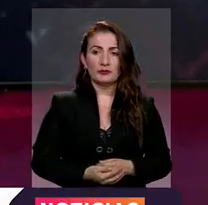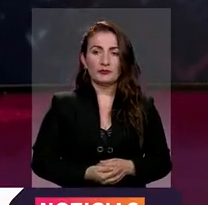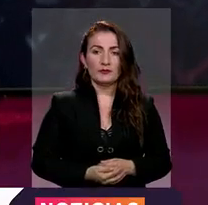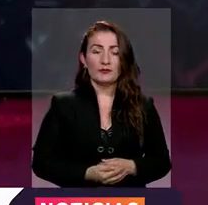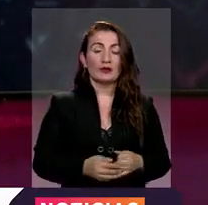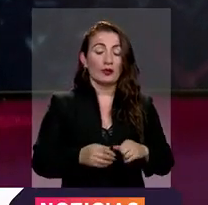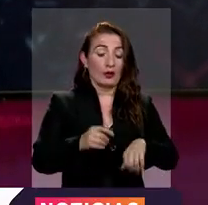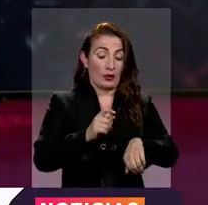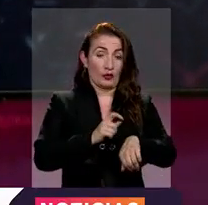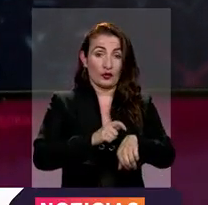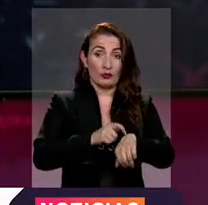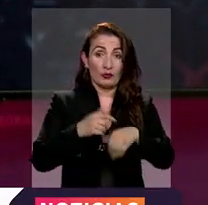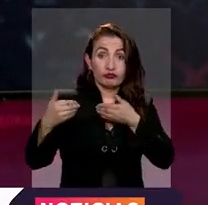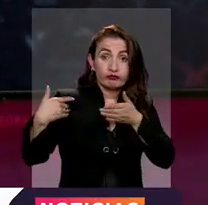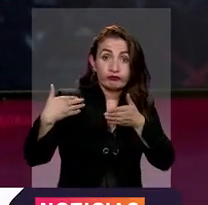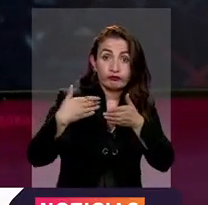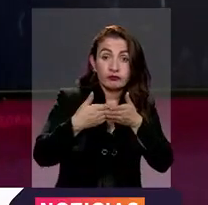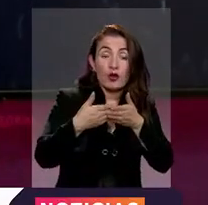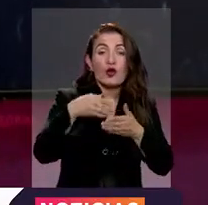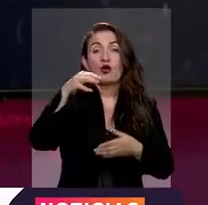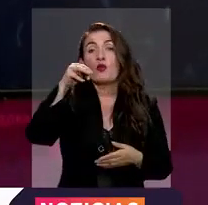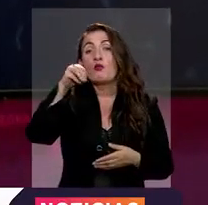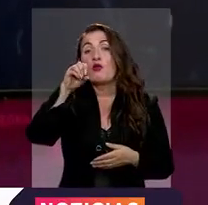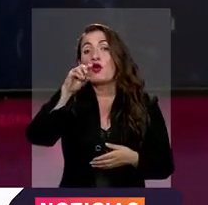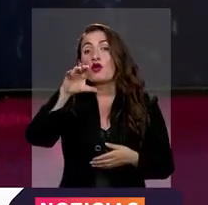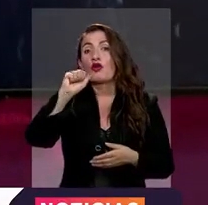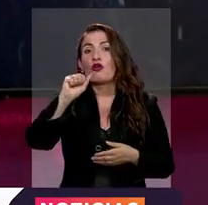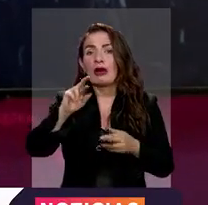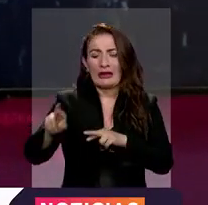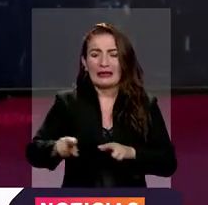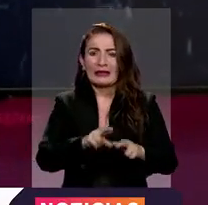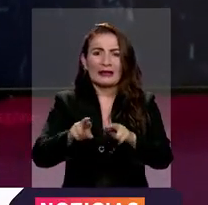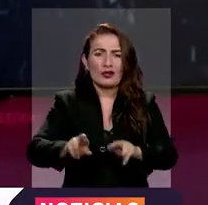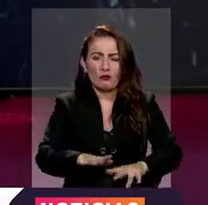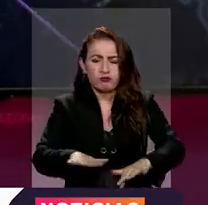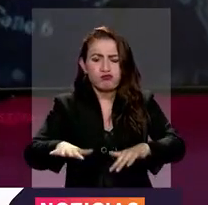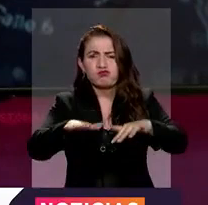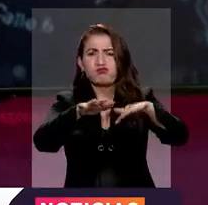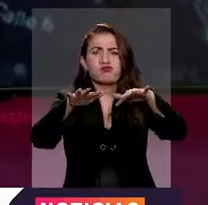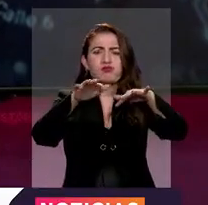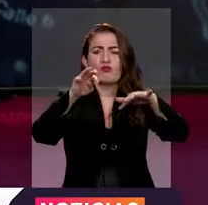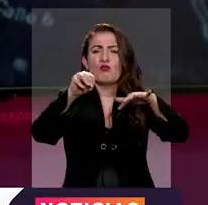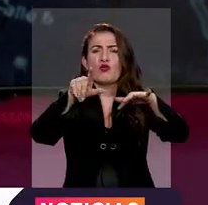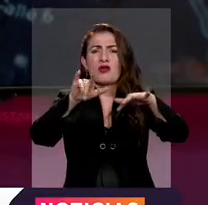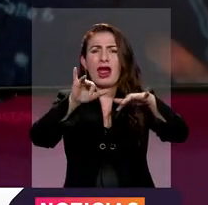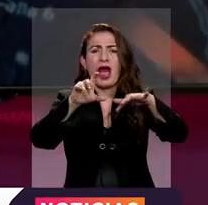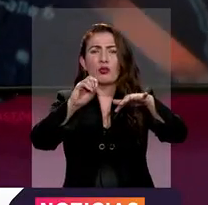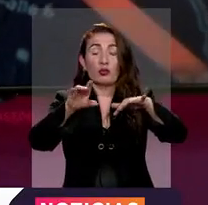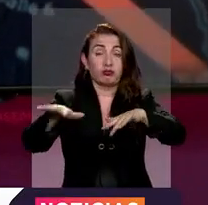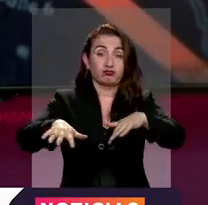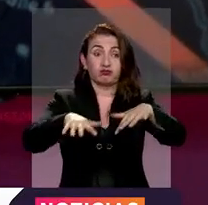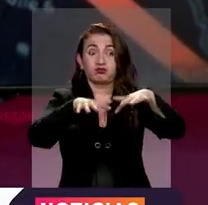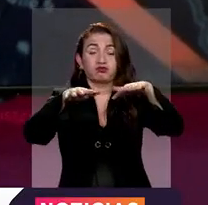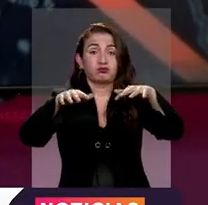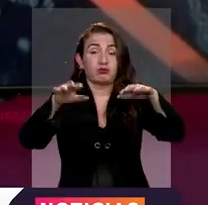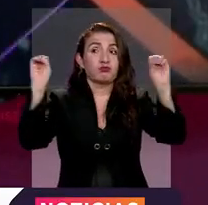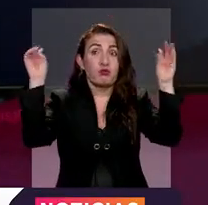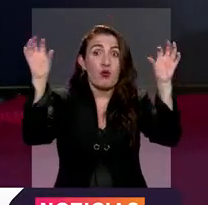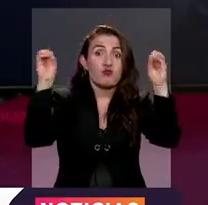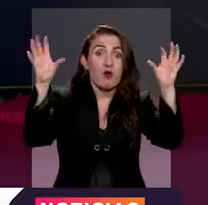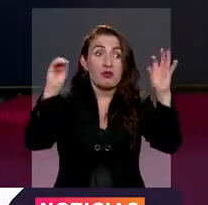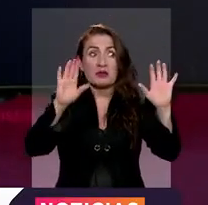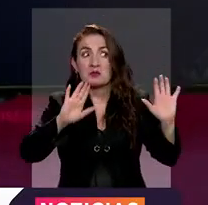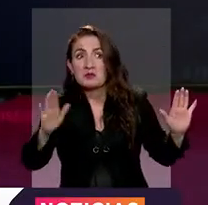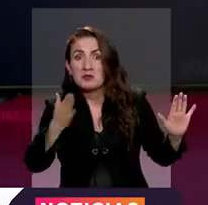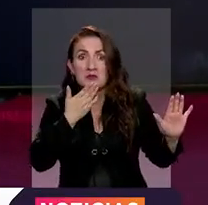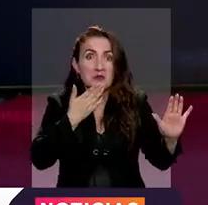En las últimas horas, el río Mulato en Mocoa creció y alertó a las autoridades, pues se activaron las alarmas. Por el momento, no hay heridos